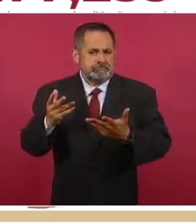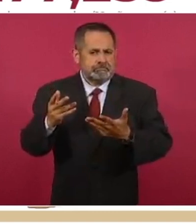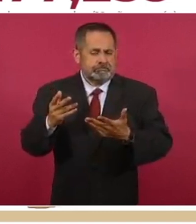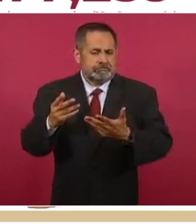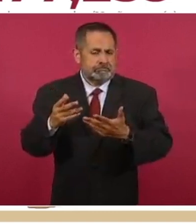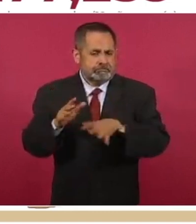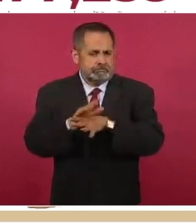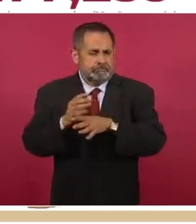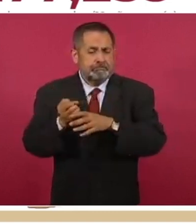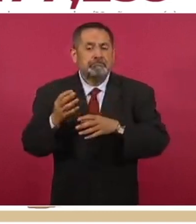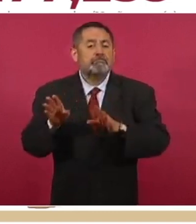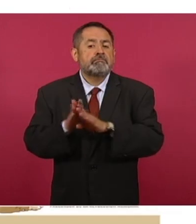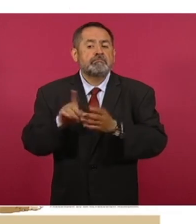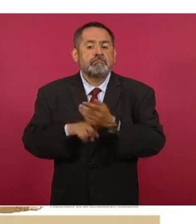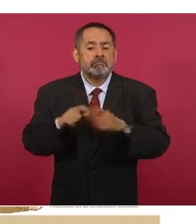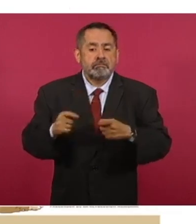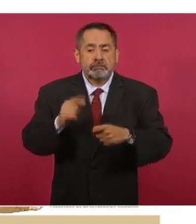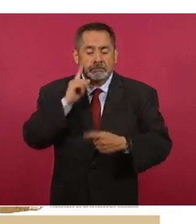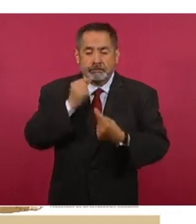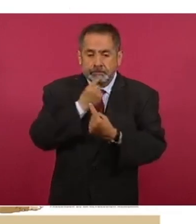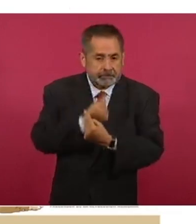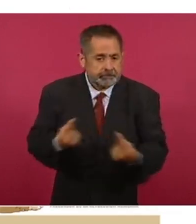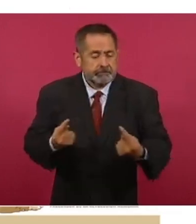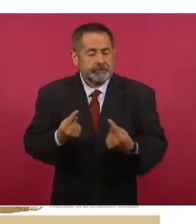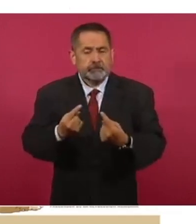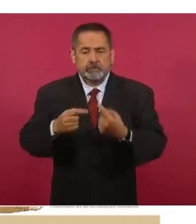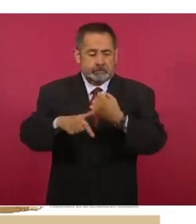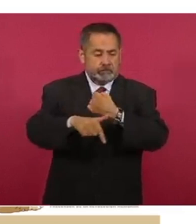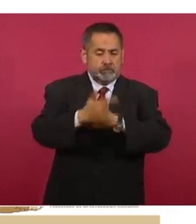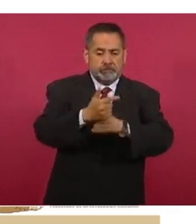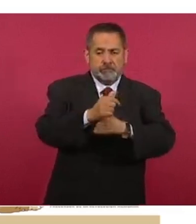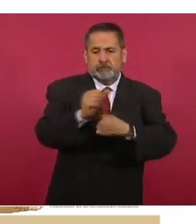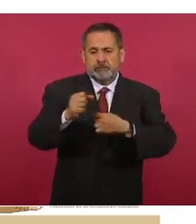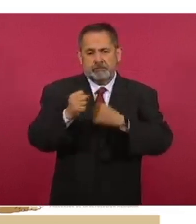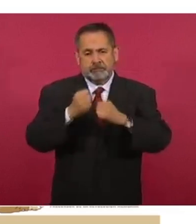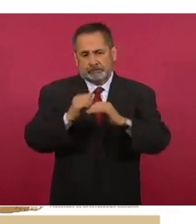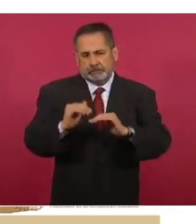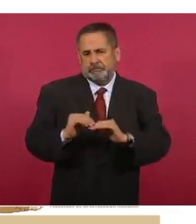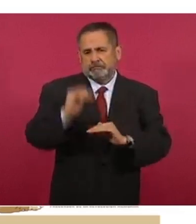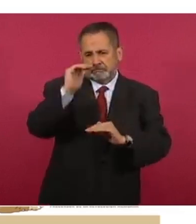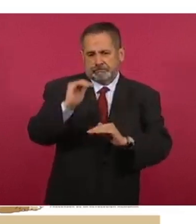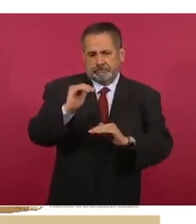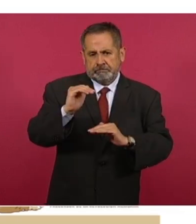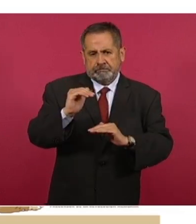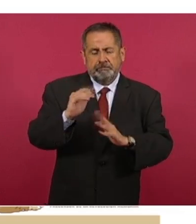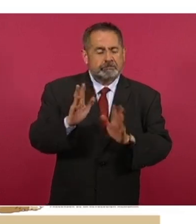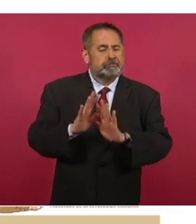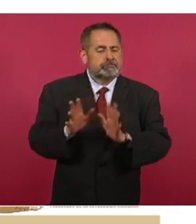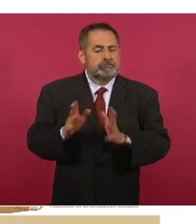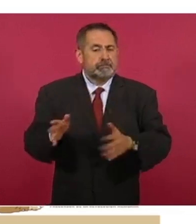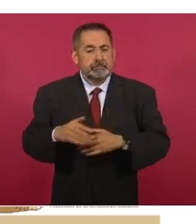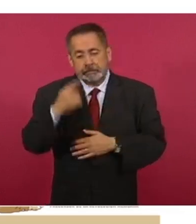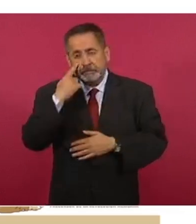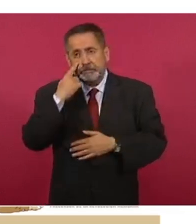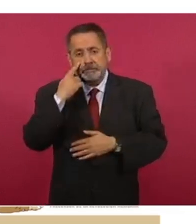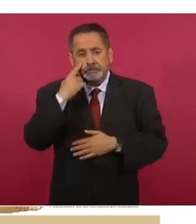recientemente que es la vacunación en niñas niños de 12 años en adelante hemos ampliado el grupo anteriormente en la